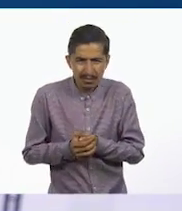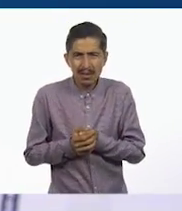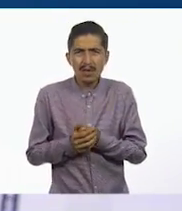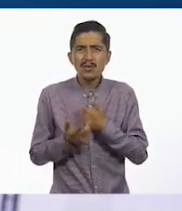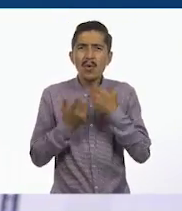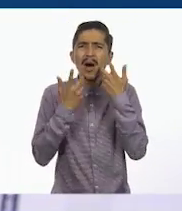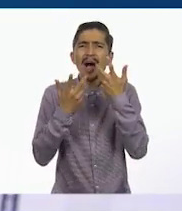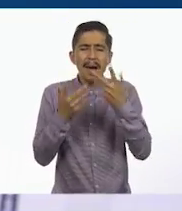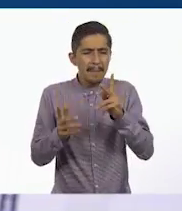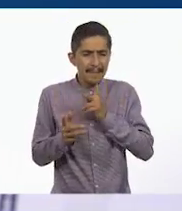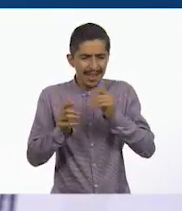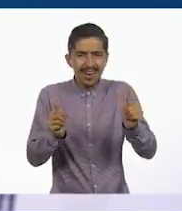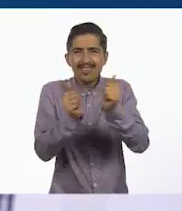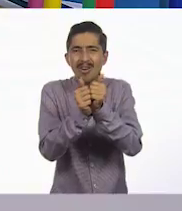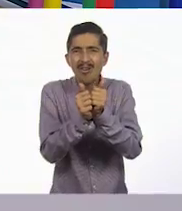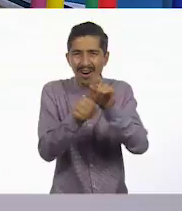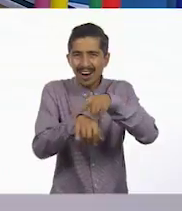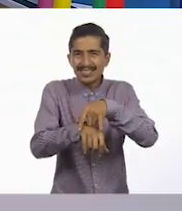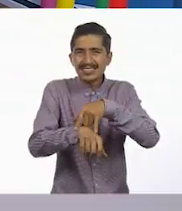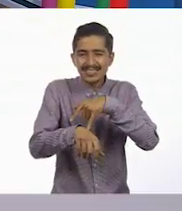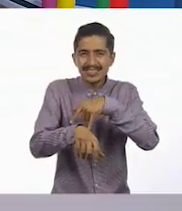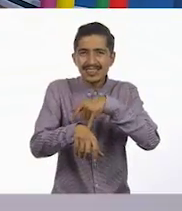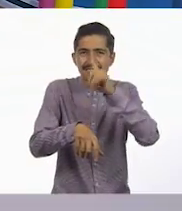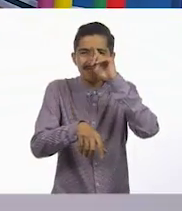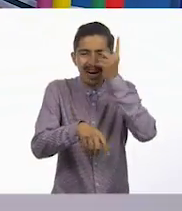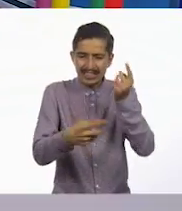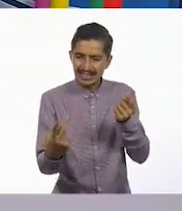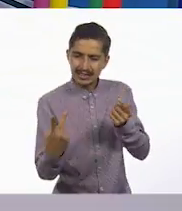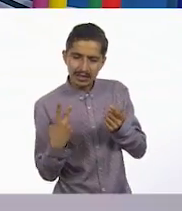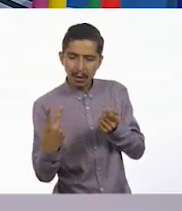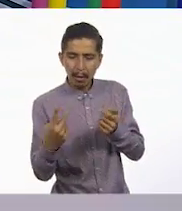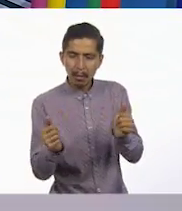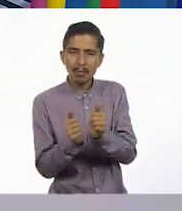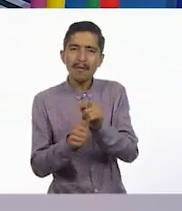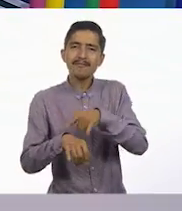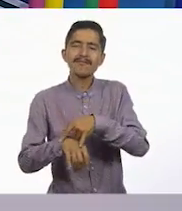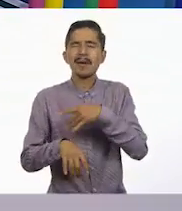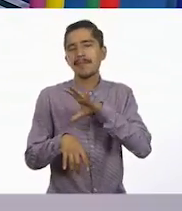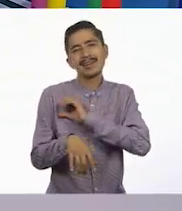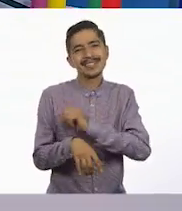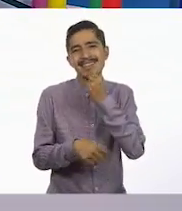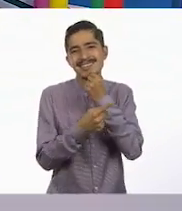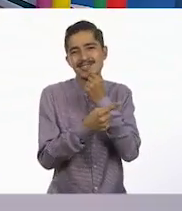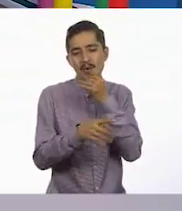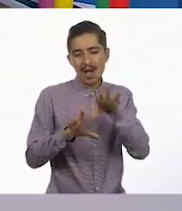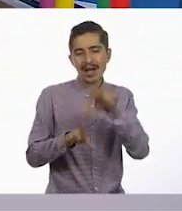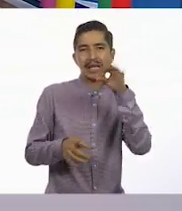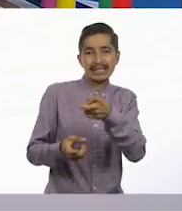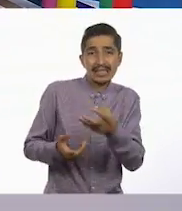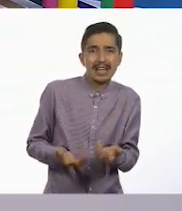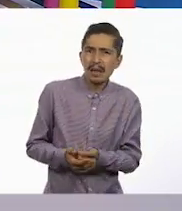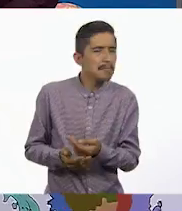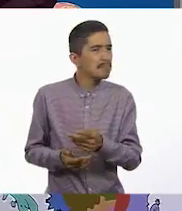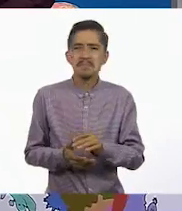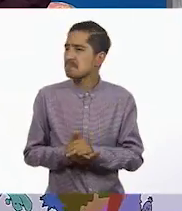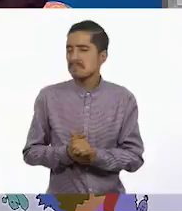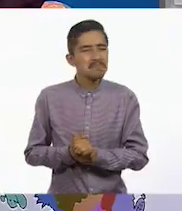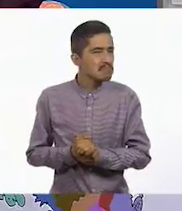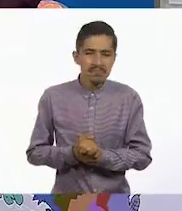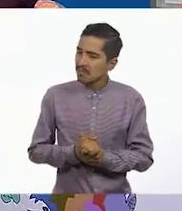su par y finalmente juntitos regresarían a ser el calcetín favorito del niño, pero no, se